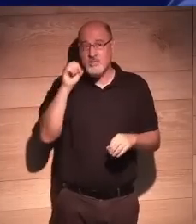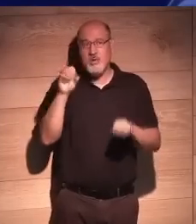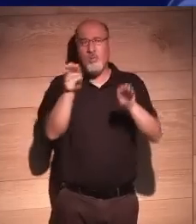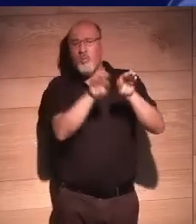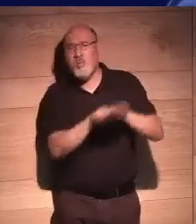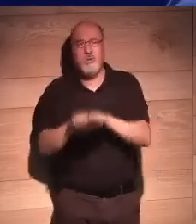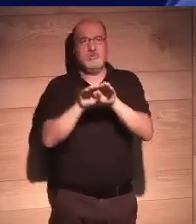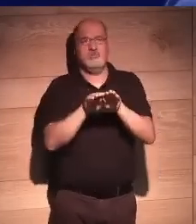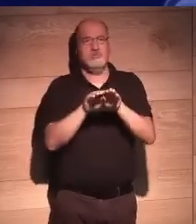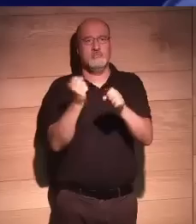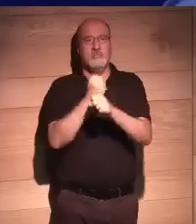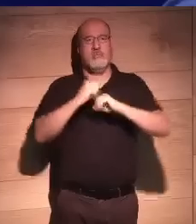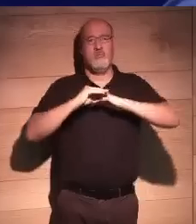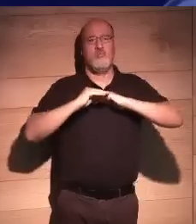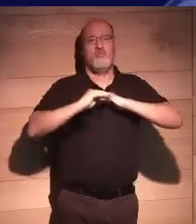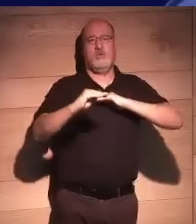uniformado.